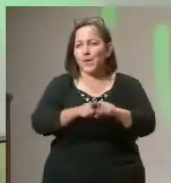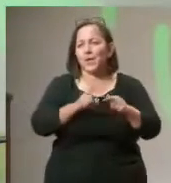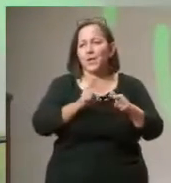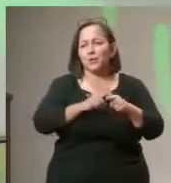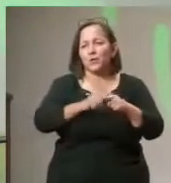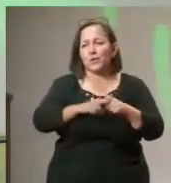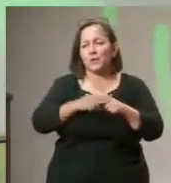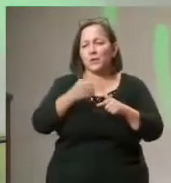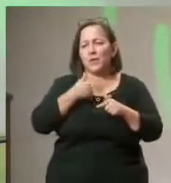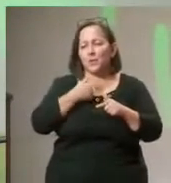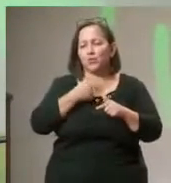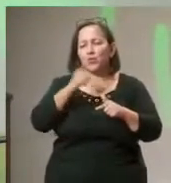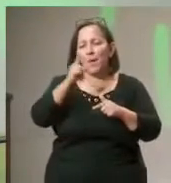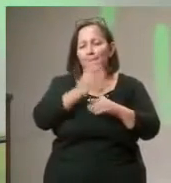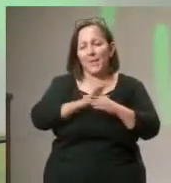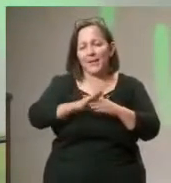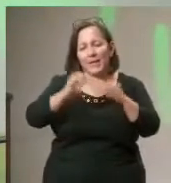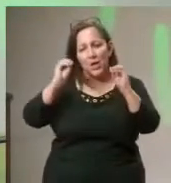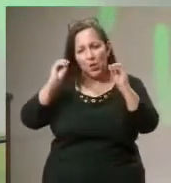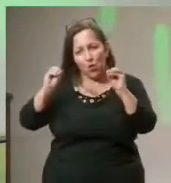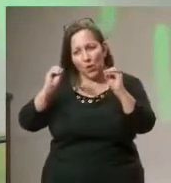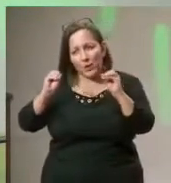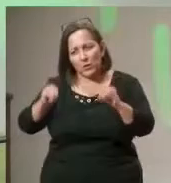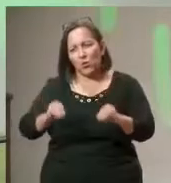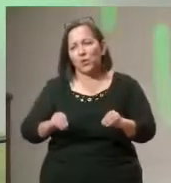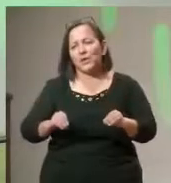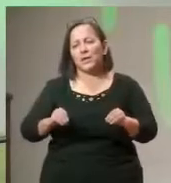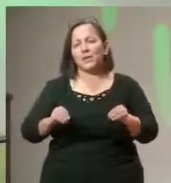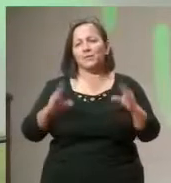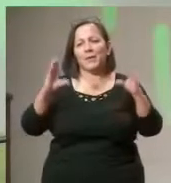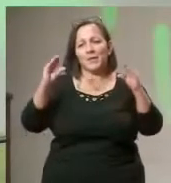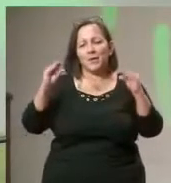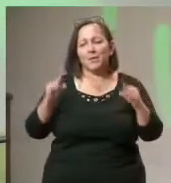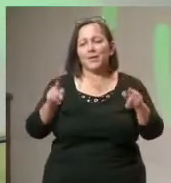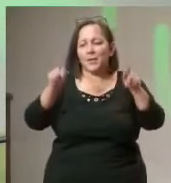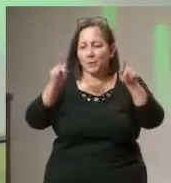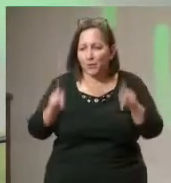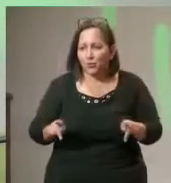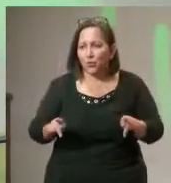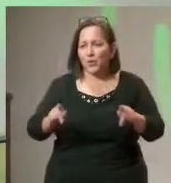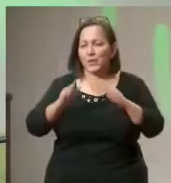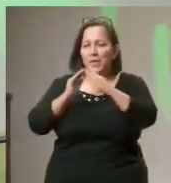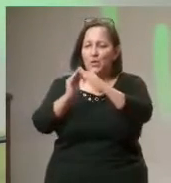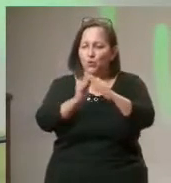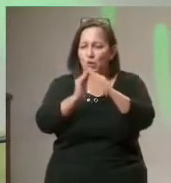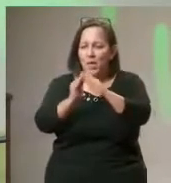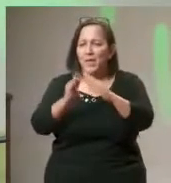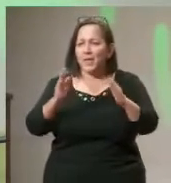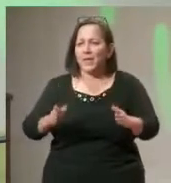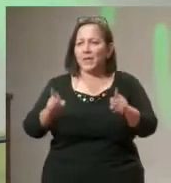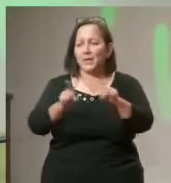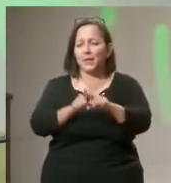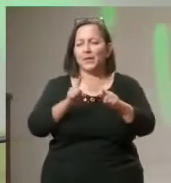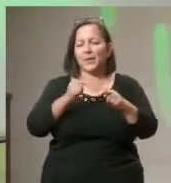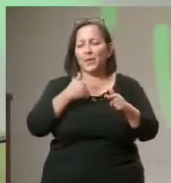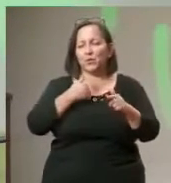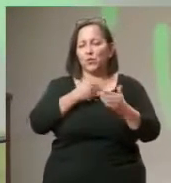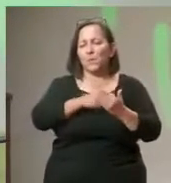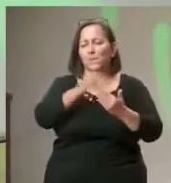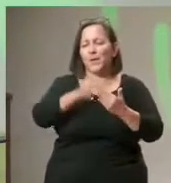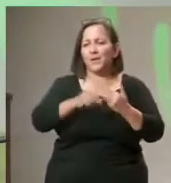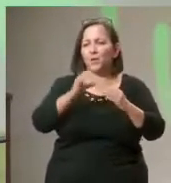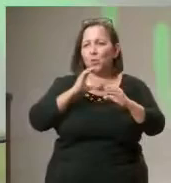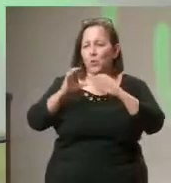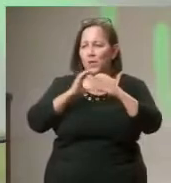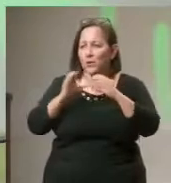una parte de educación y de sensibilización. Entonces, tenemos un plan de comunicación, no